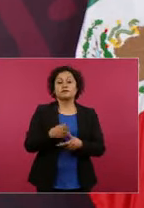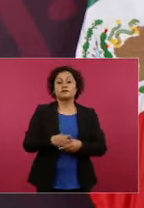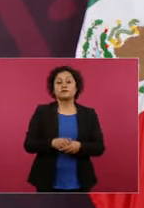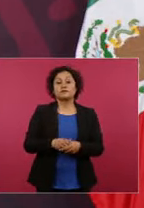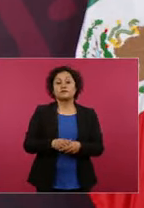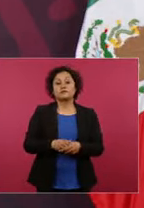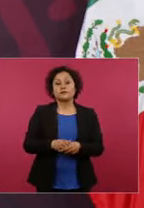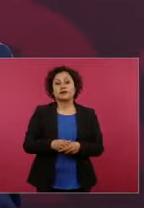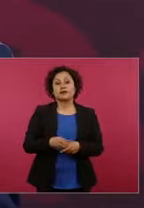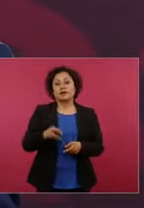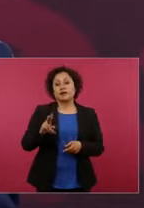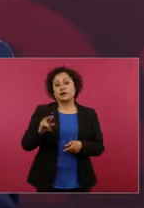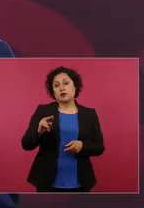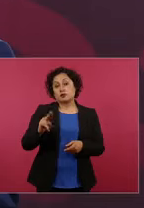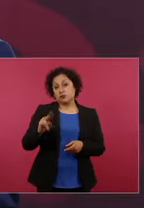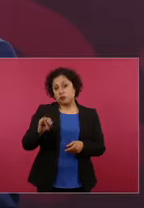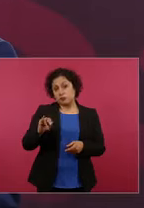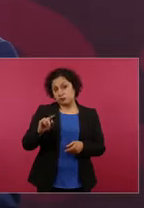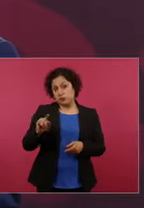Ruiz Gil,